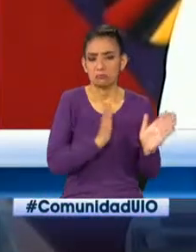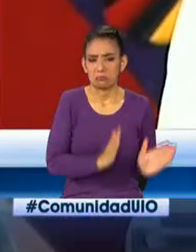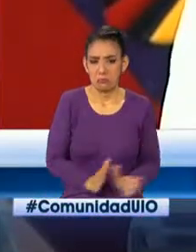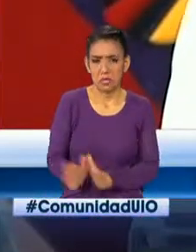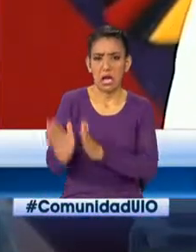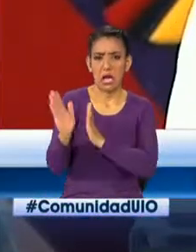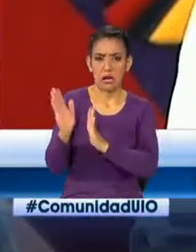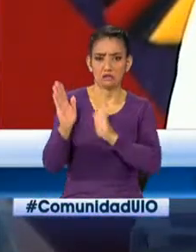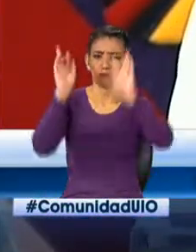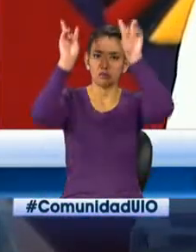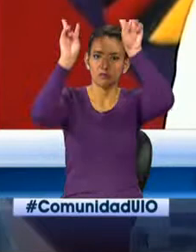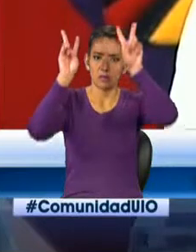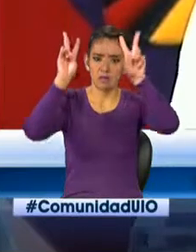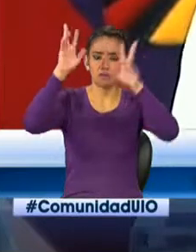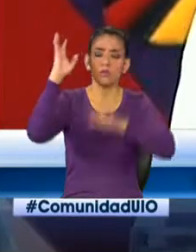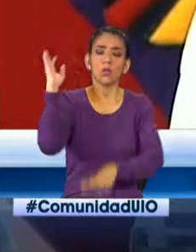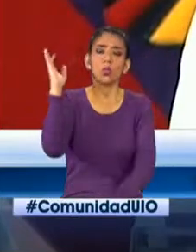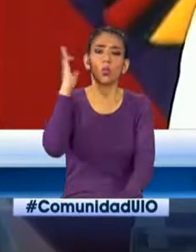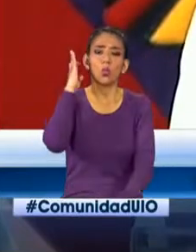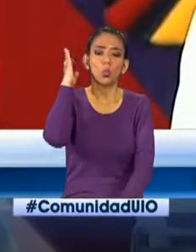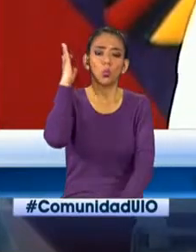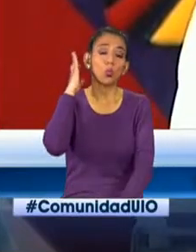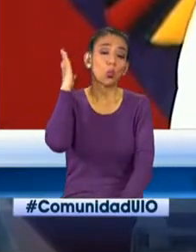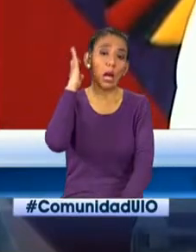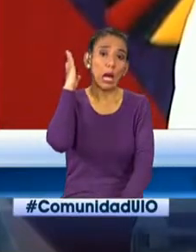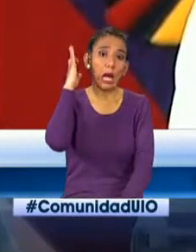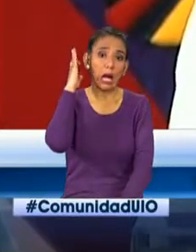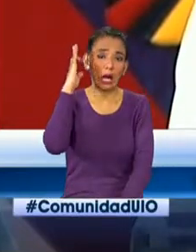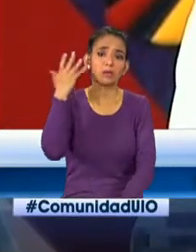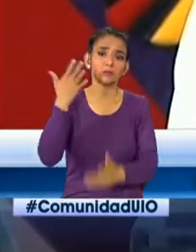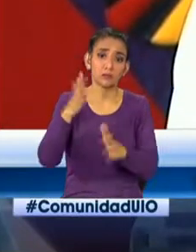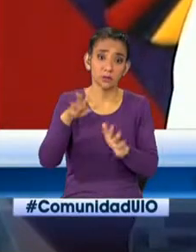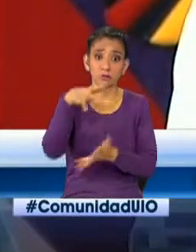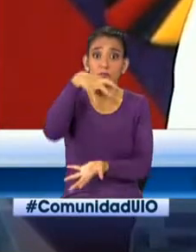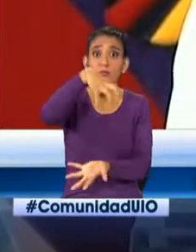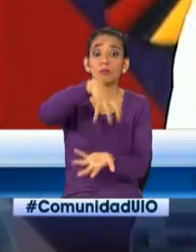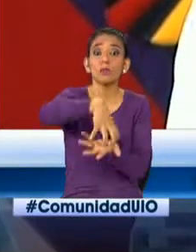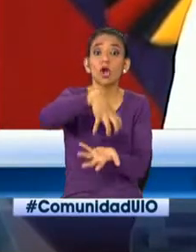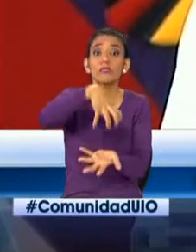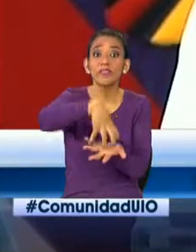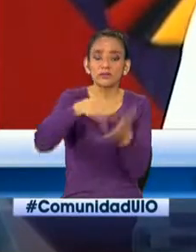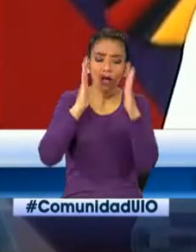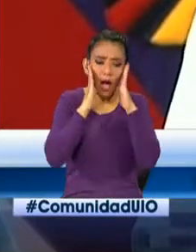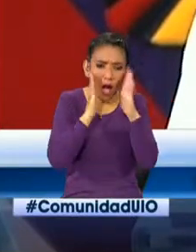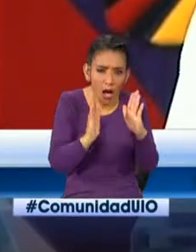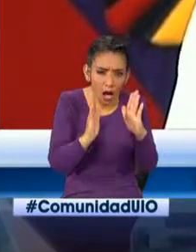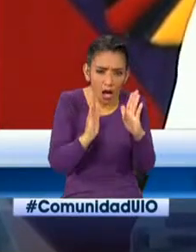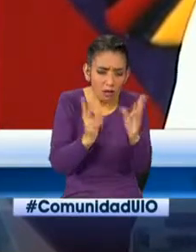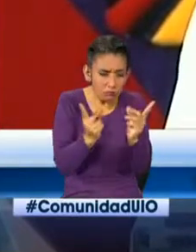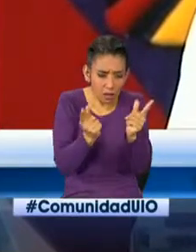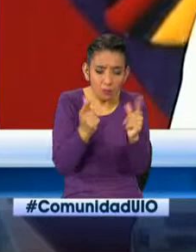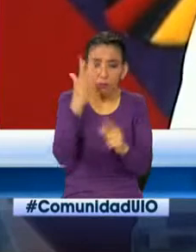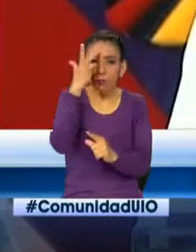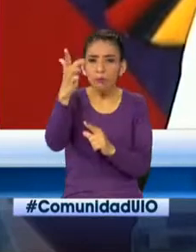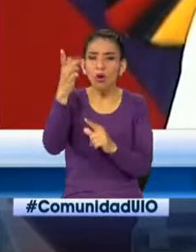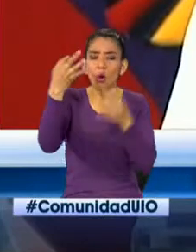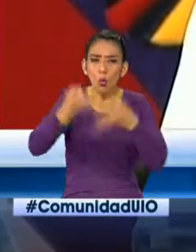para apoyar al Carchi. Se la ha designado provincia deprimida porque es la más impactada